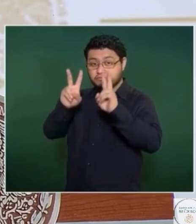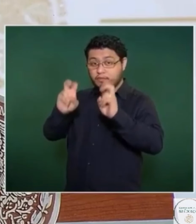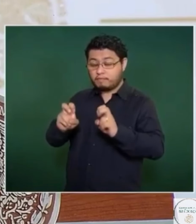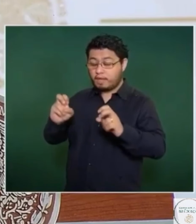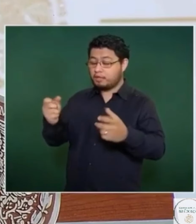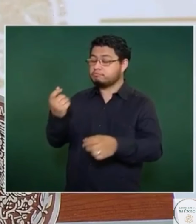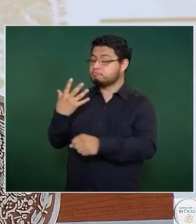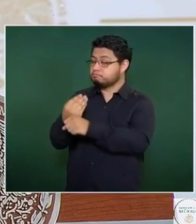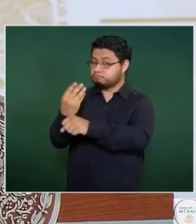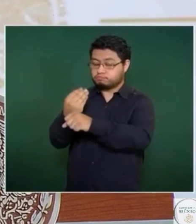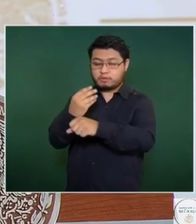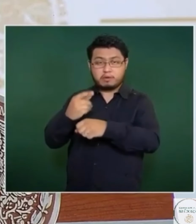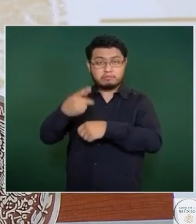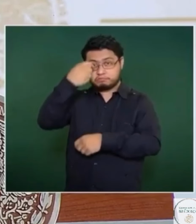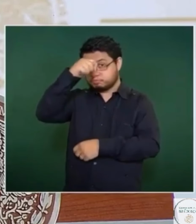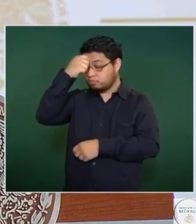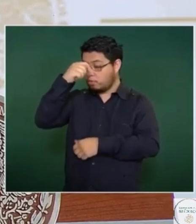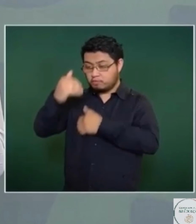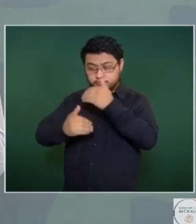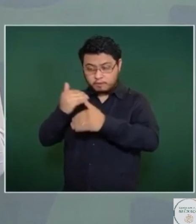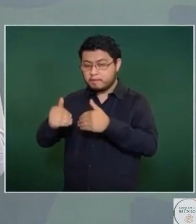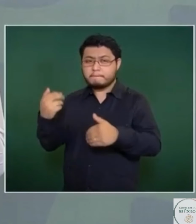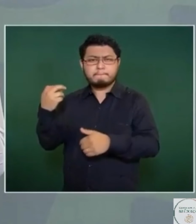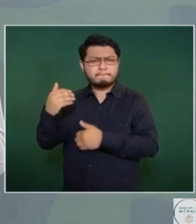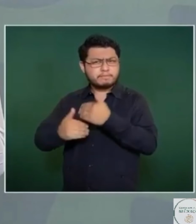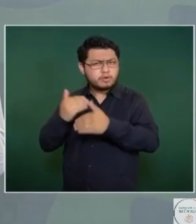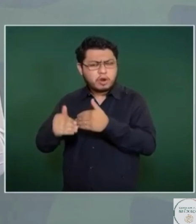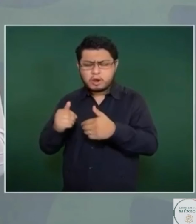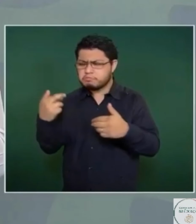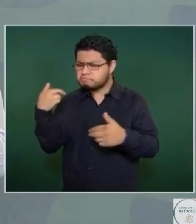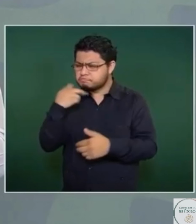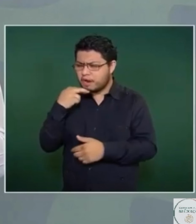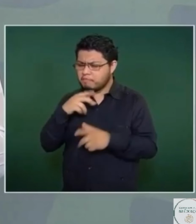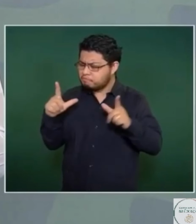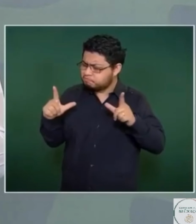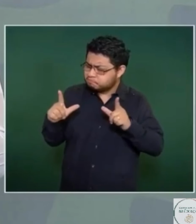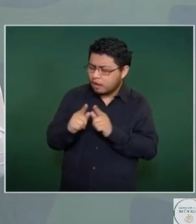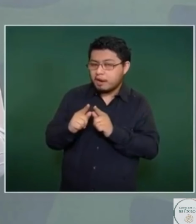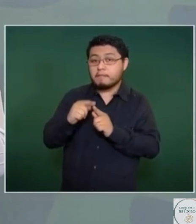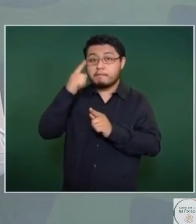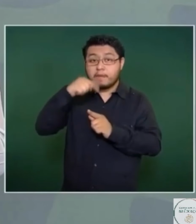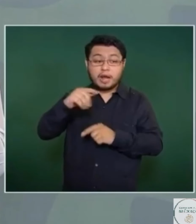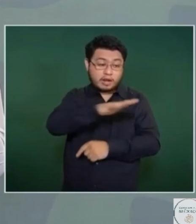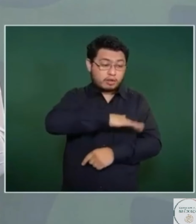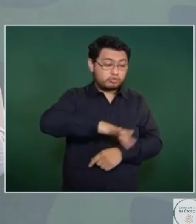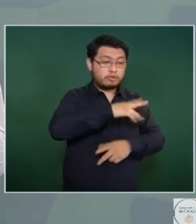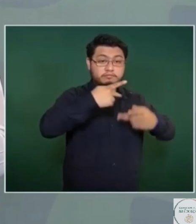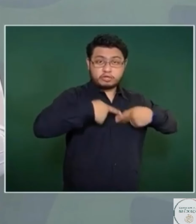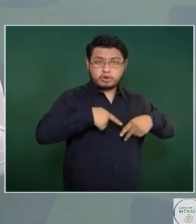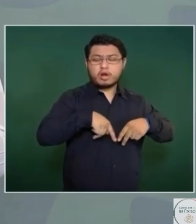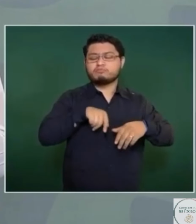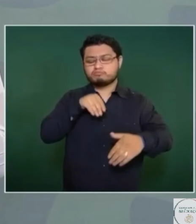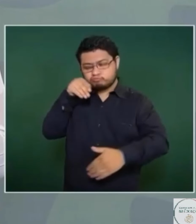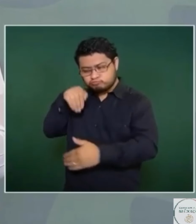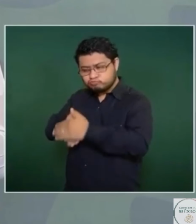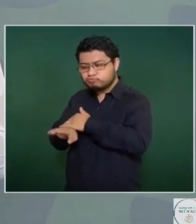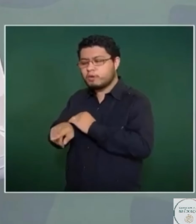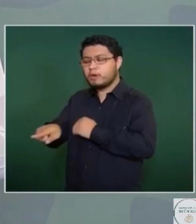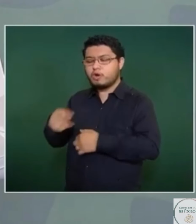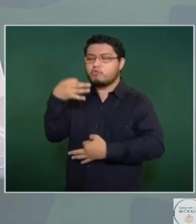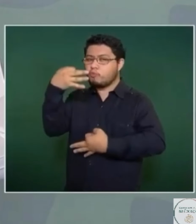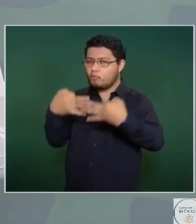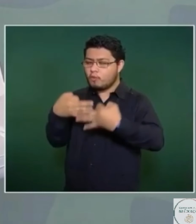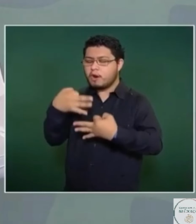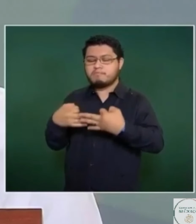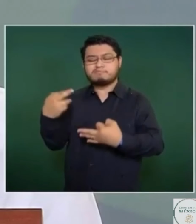que permita hacer más rápidos sus procesos y que los ciudadanos puedan acceder a justicia más rápida. Comentarles también que